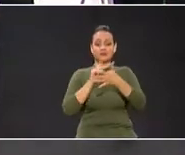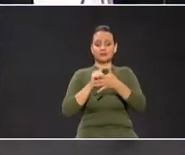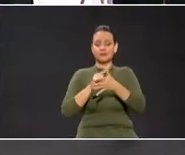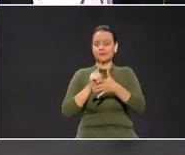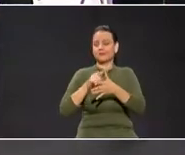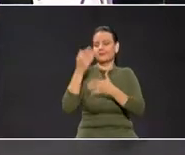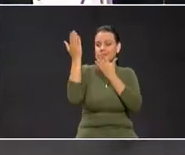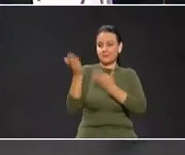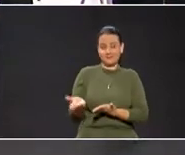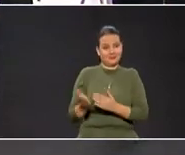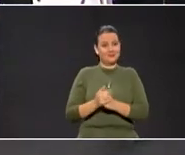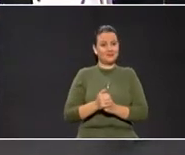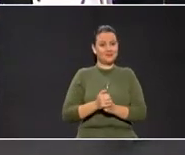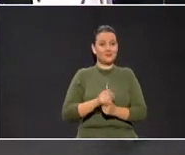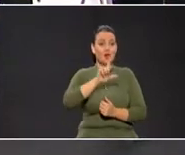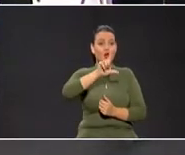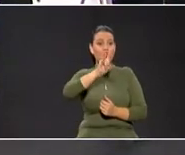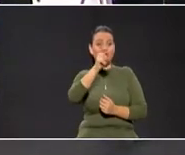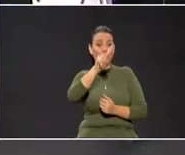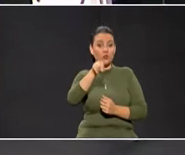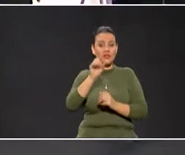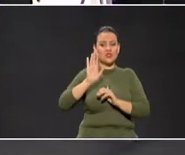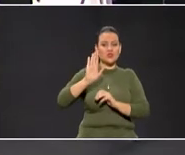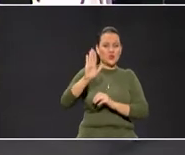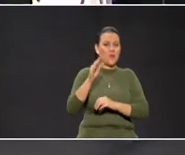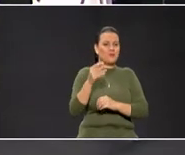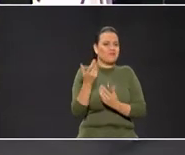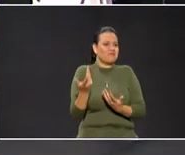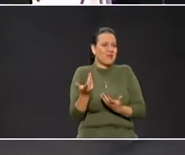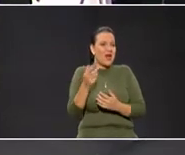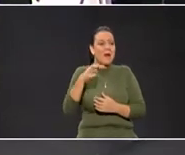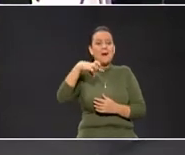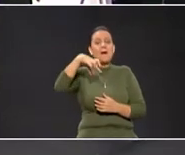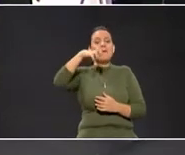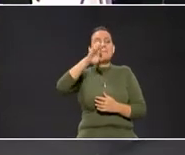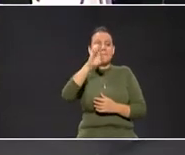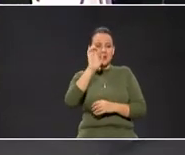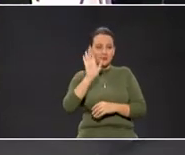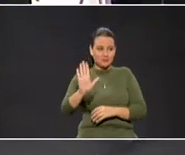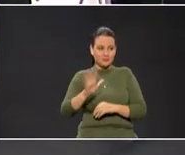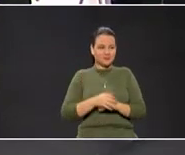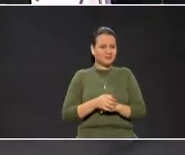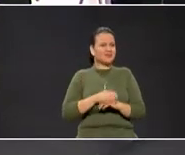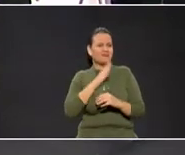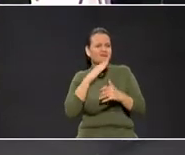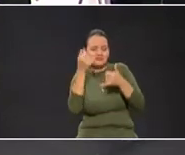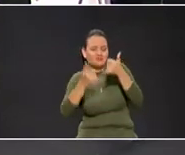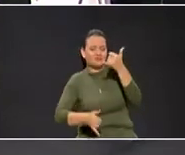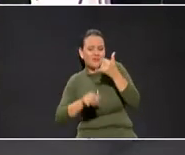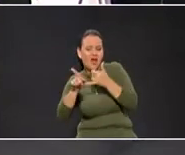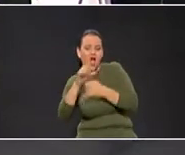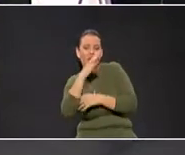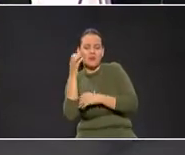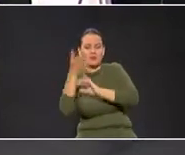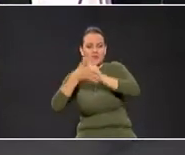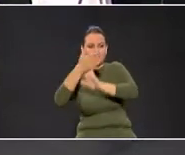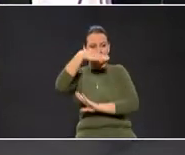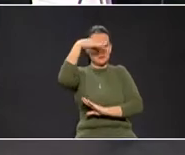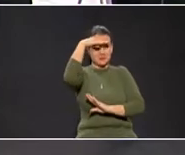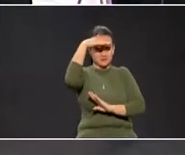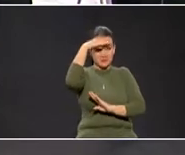5 está luis guillermo hoyos del partido cree y cierra el grupo en esta oportunidad víctor correa del polo